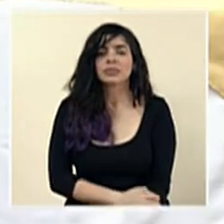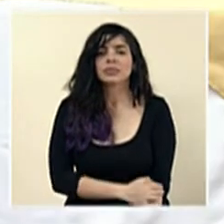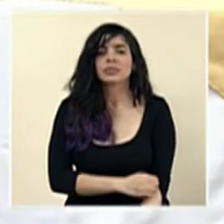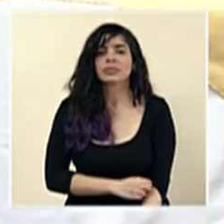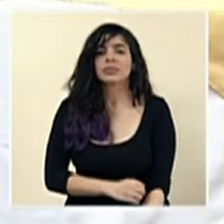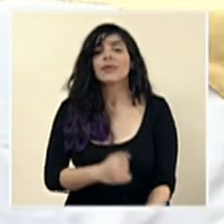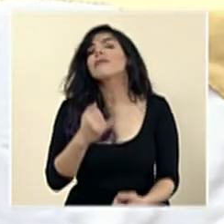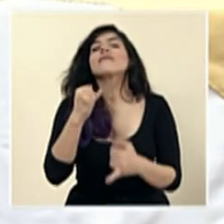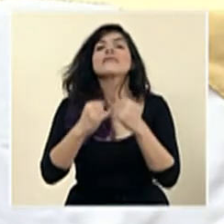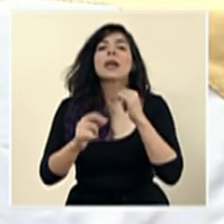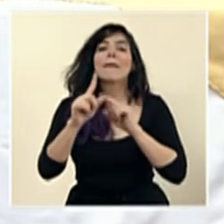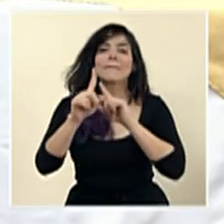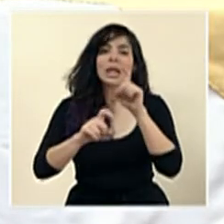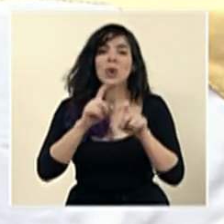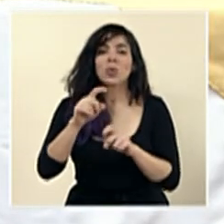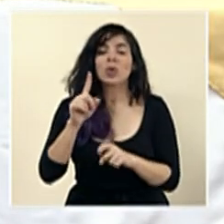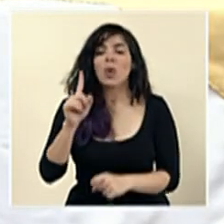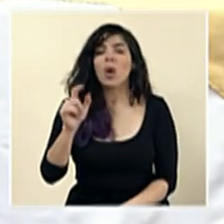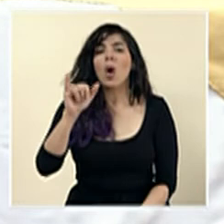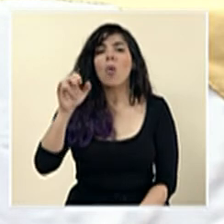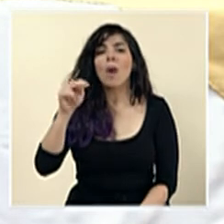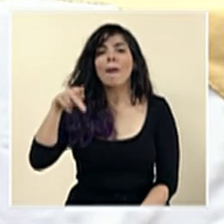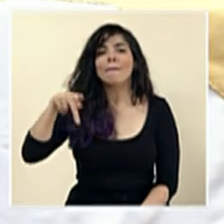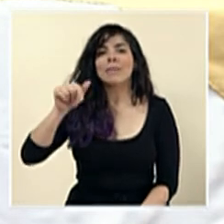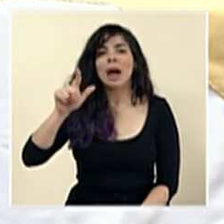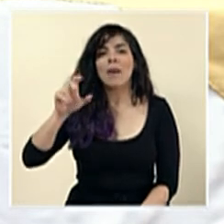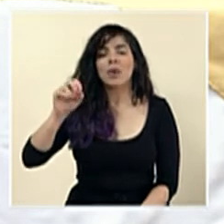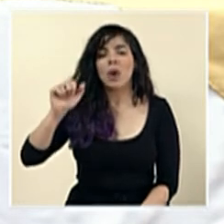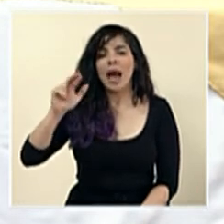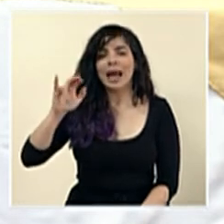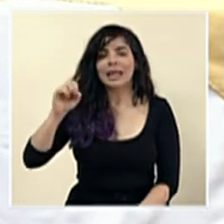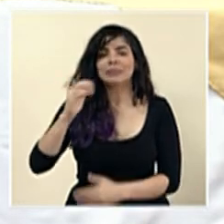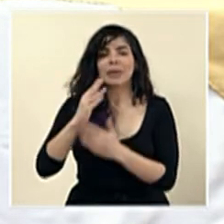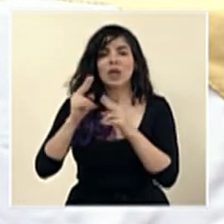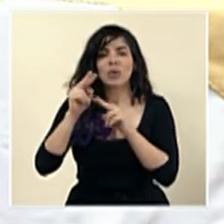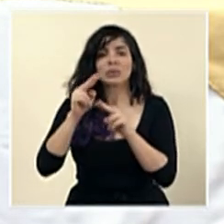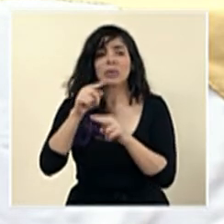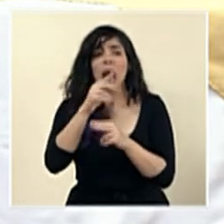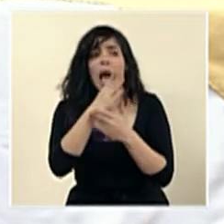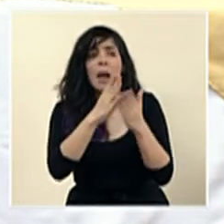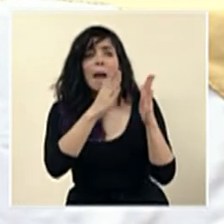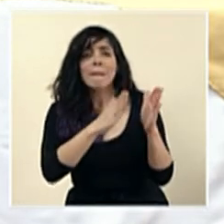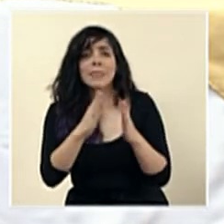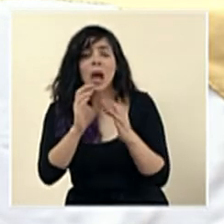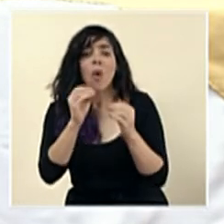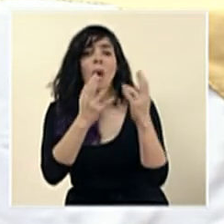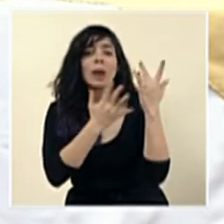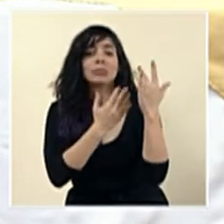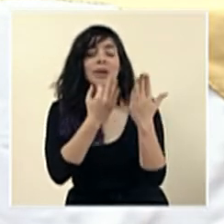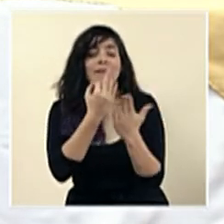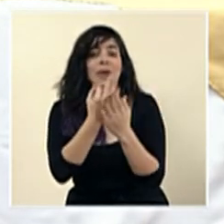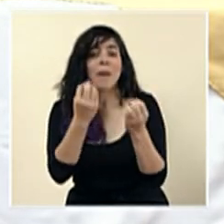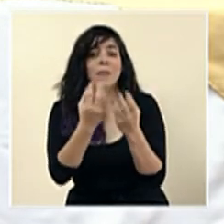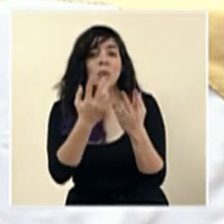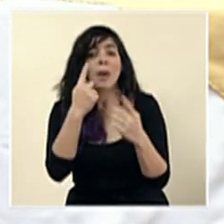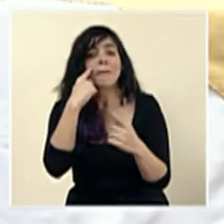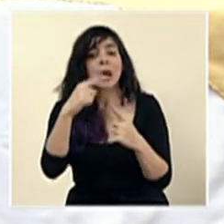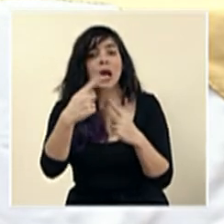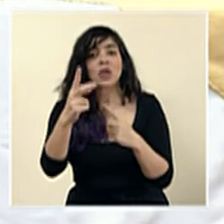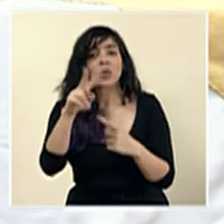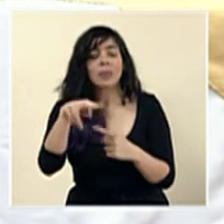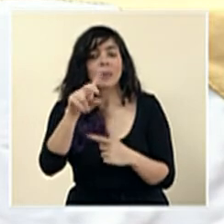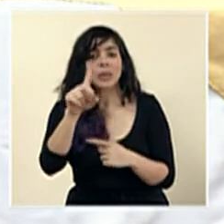Finalizamos la ronda de consultas con una de Juan Pablo Arias del Observador. ¿Hay alguna previsión o expectativa para las finanzas públicas en el